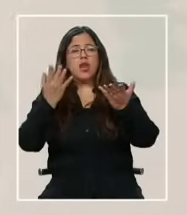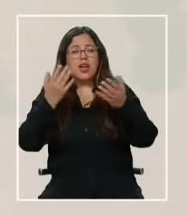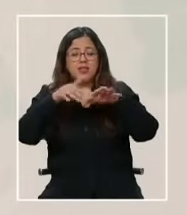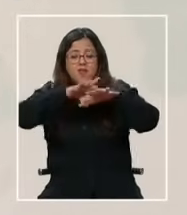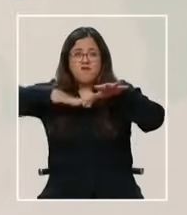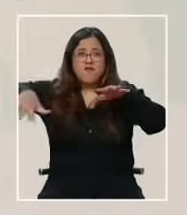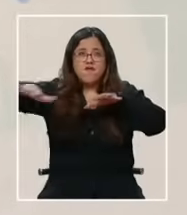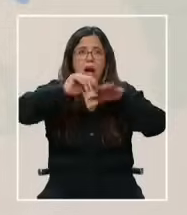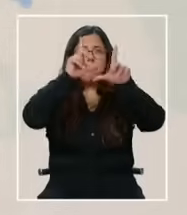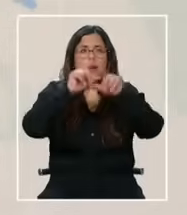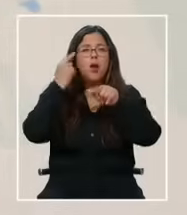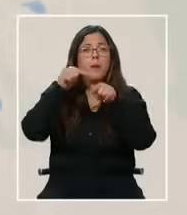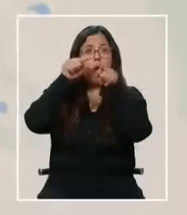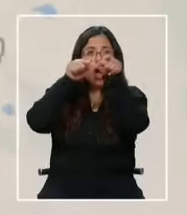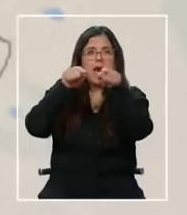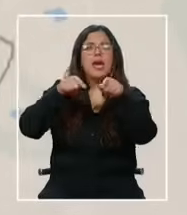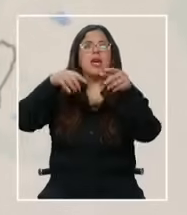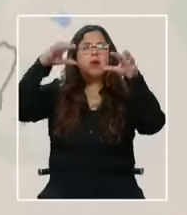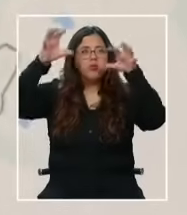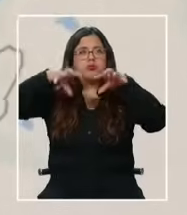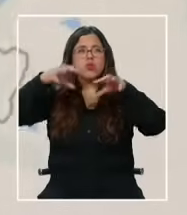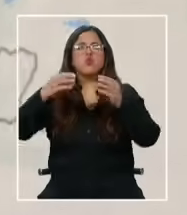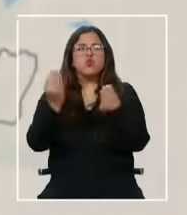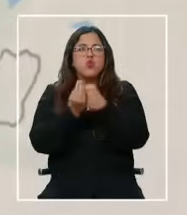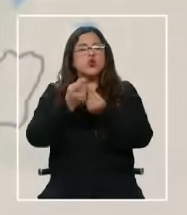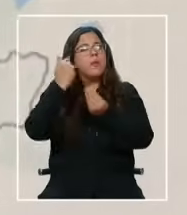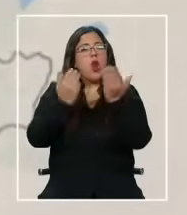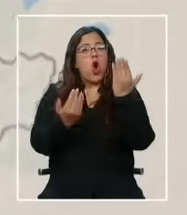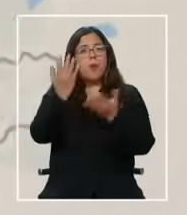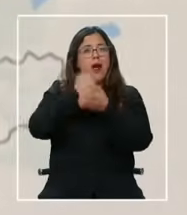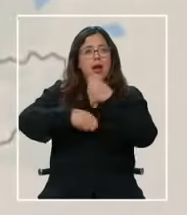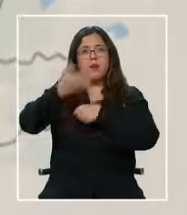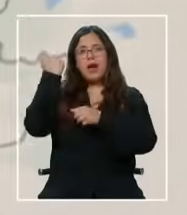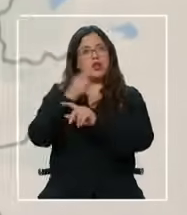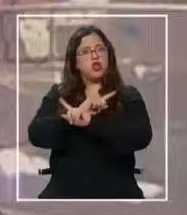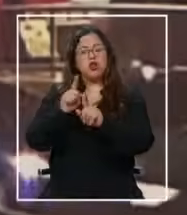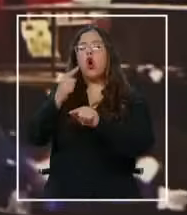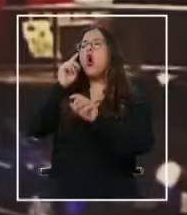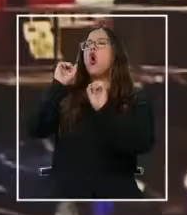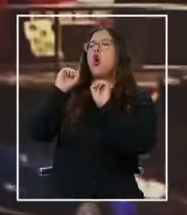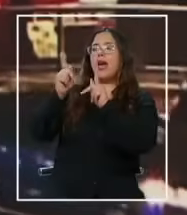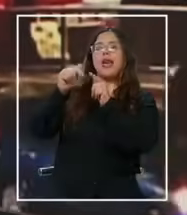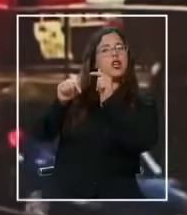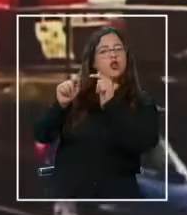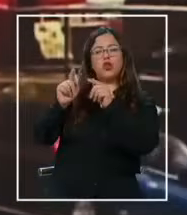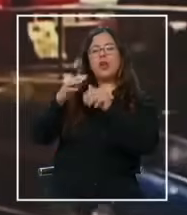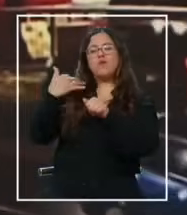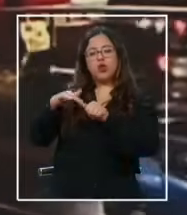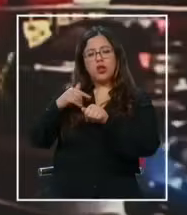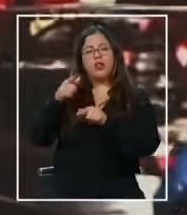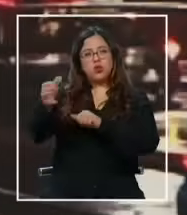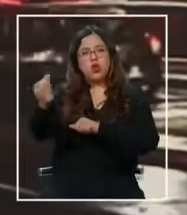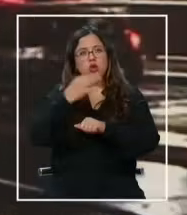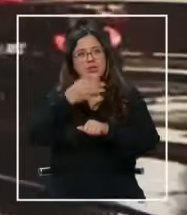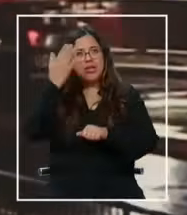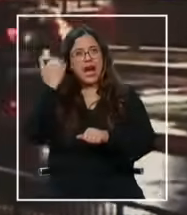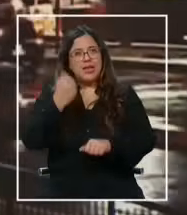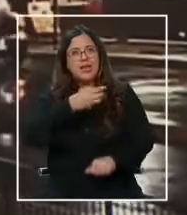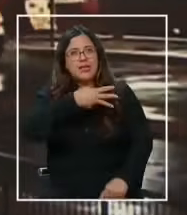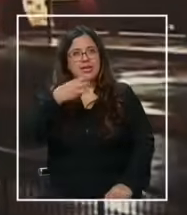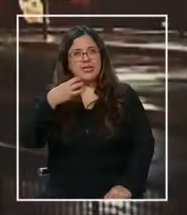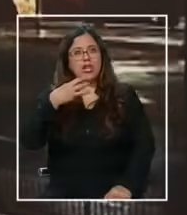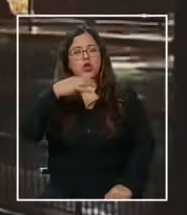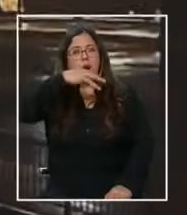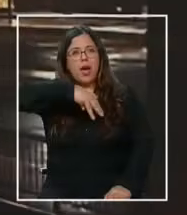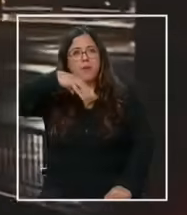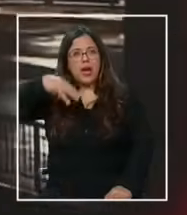menos pero también es una cantidad importante pero no es comparable a lo del año pasado Ya eso es super importante Esto no se compara con el año pasado tú ya nos decía eran 300 mm en